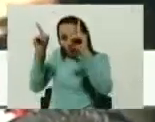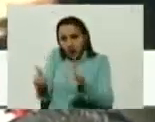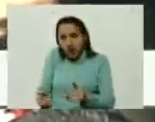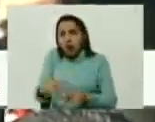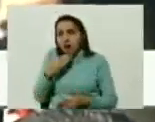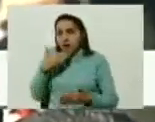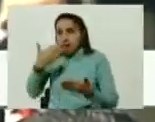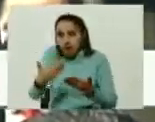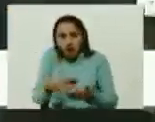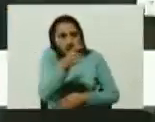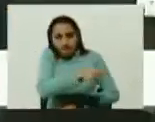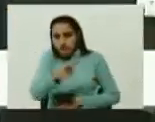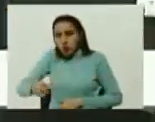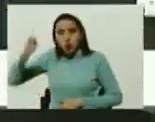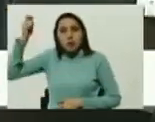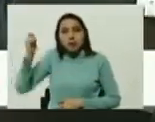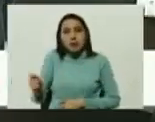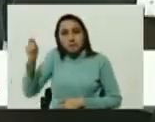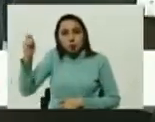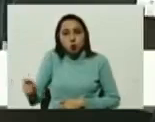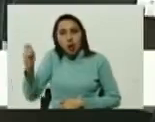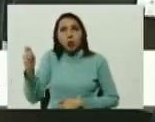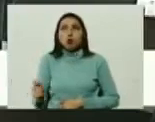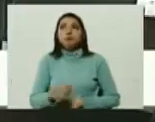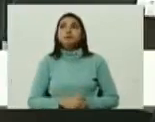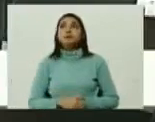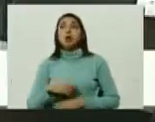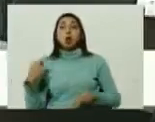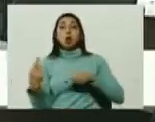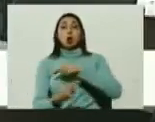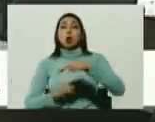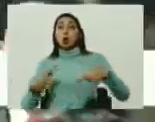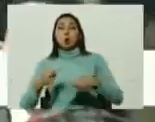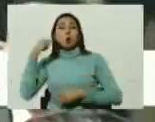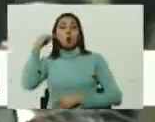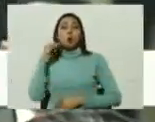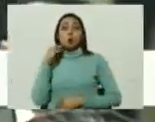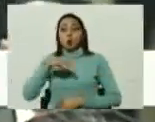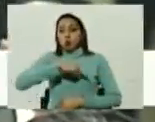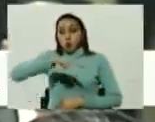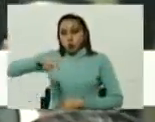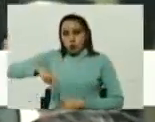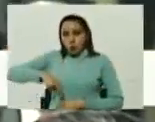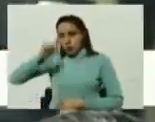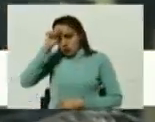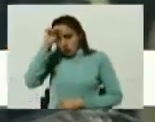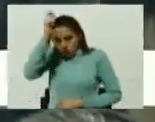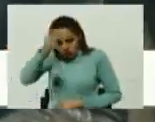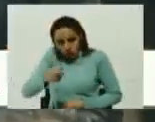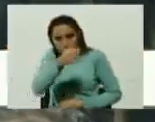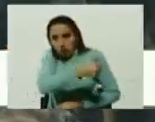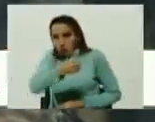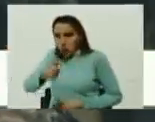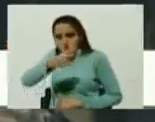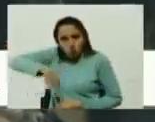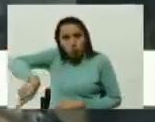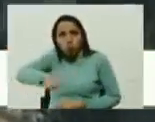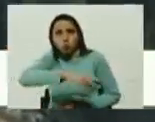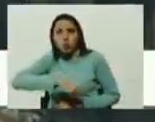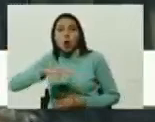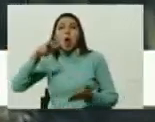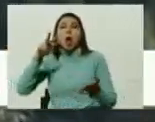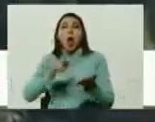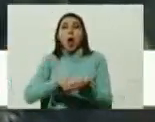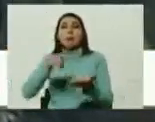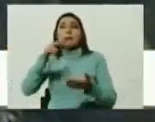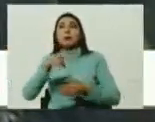diputadas y diputados lo diputado en la revolución bolivariana y nuestro reconocimiento también ustedes que han aprobado igualmente